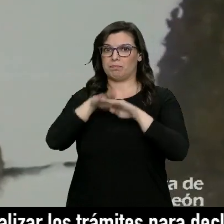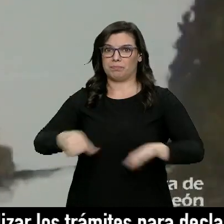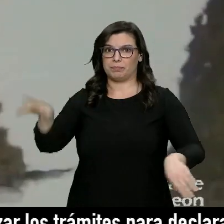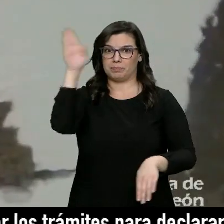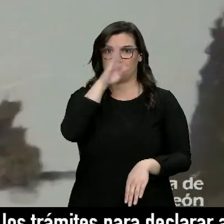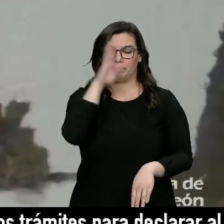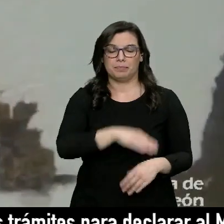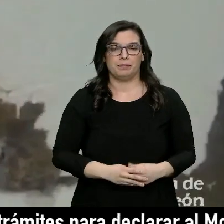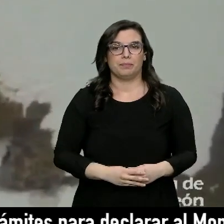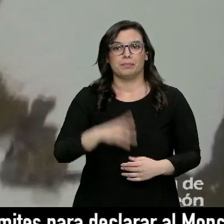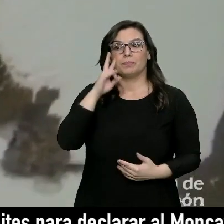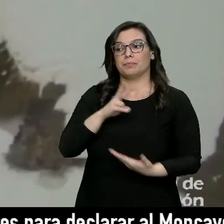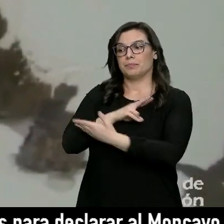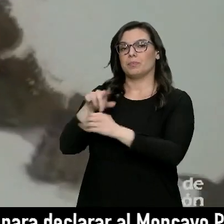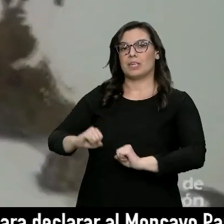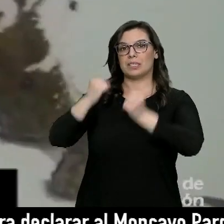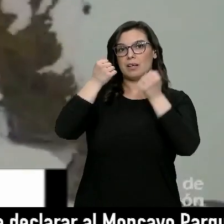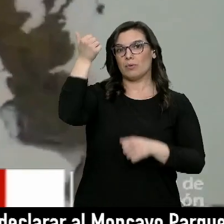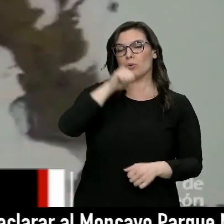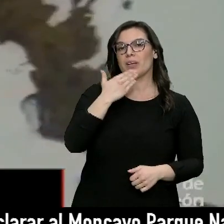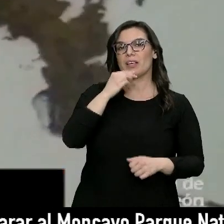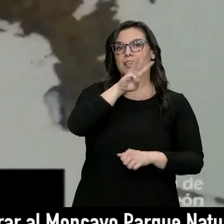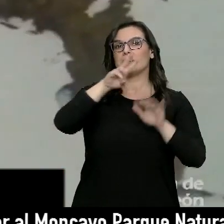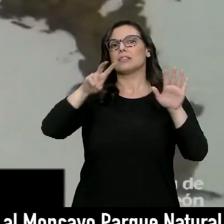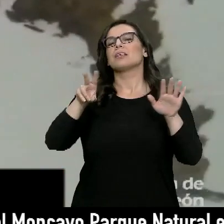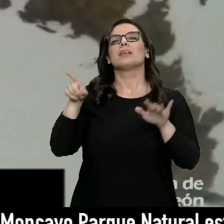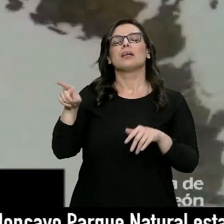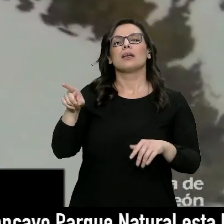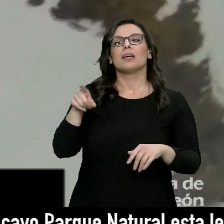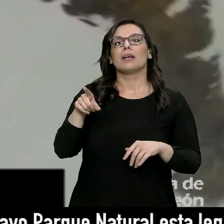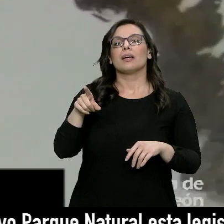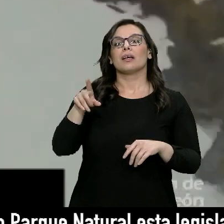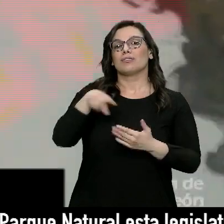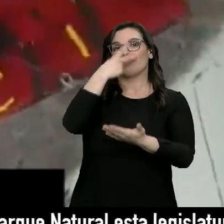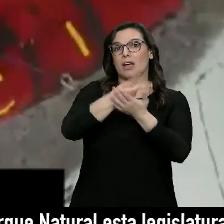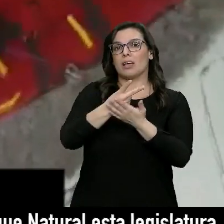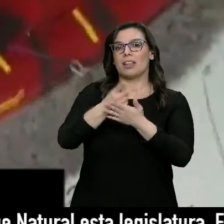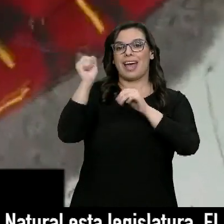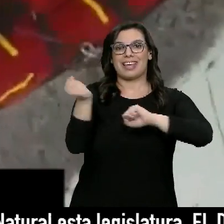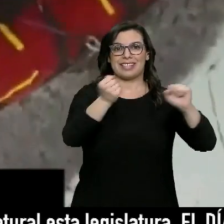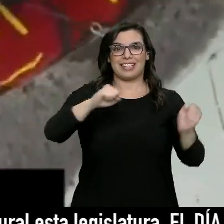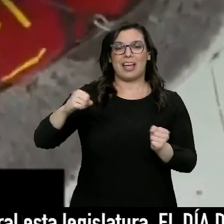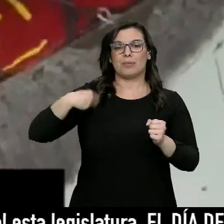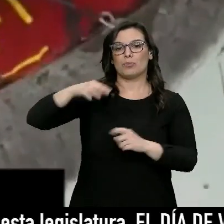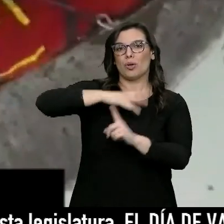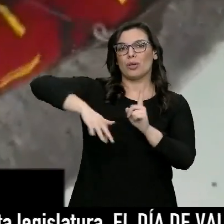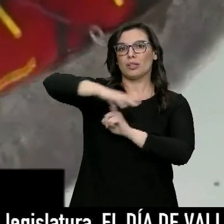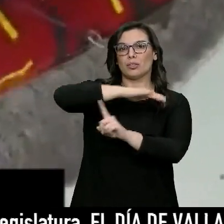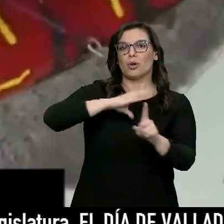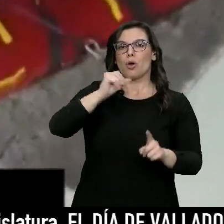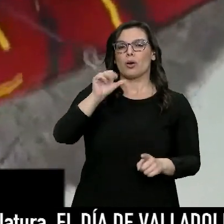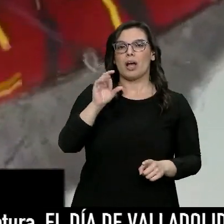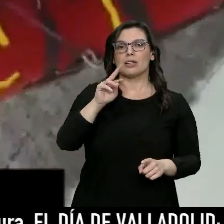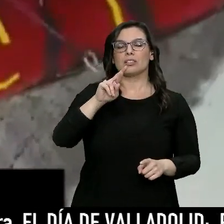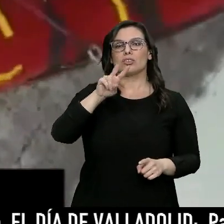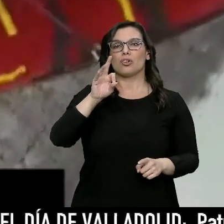Y estas son imágenes del rescate de un hombre de 37 años que sufrió una caída cuando esquiaba en el entorno de Castro Valnera,